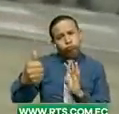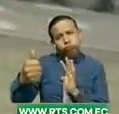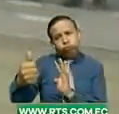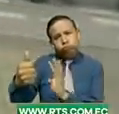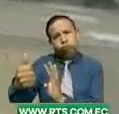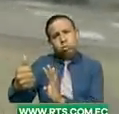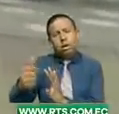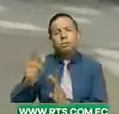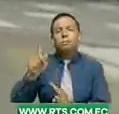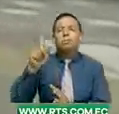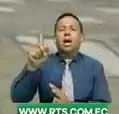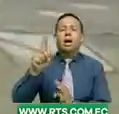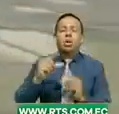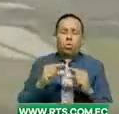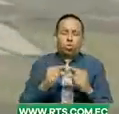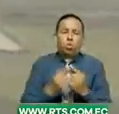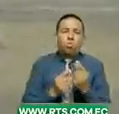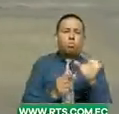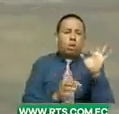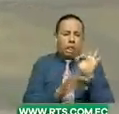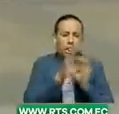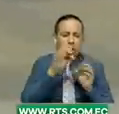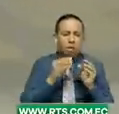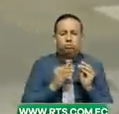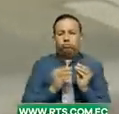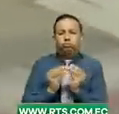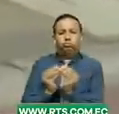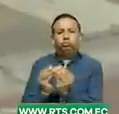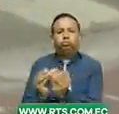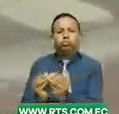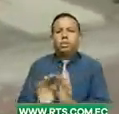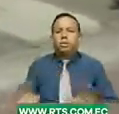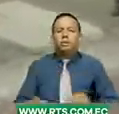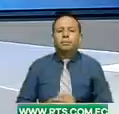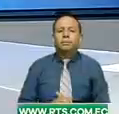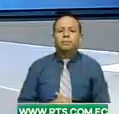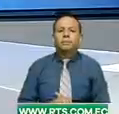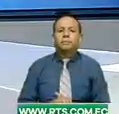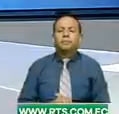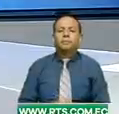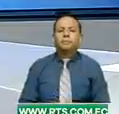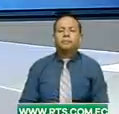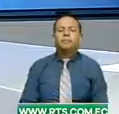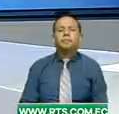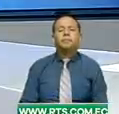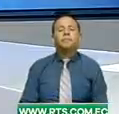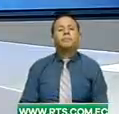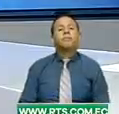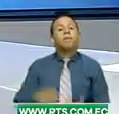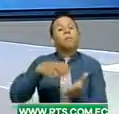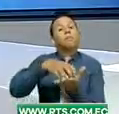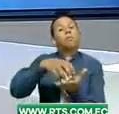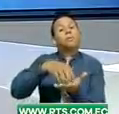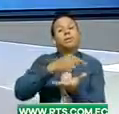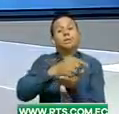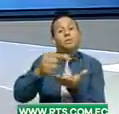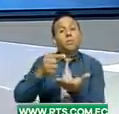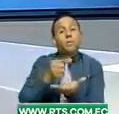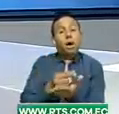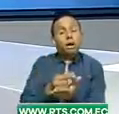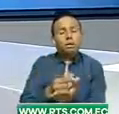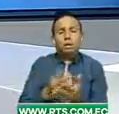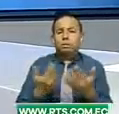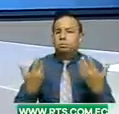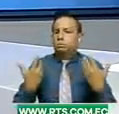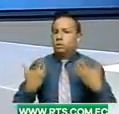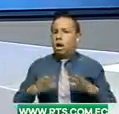pequeña delegación tuvo acceso, informó Adriana Peralta. Mientras que en la provincia del Guayas se